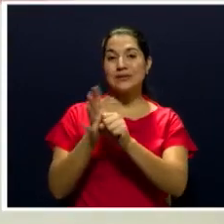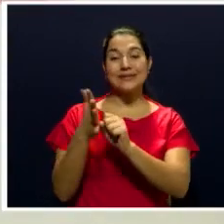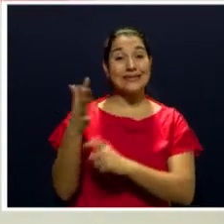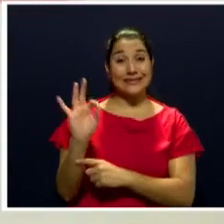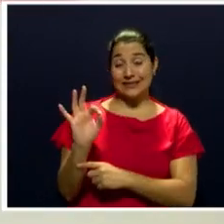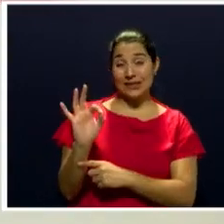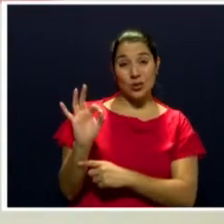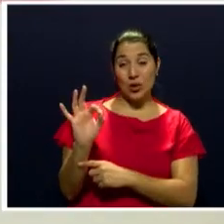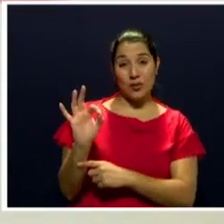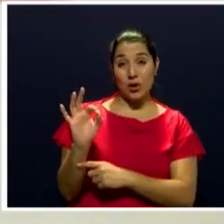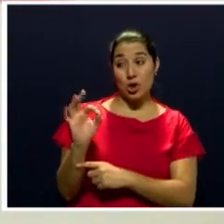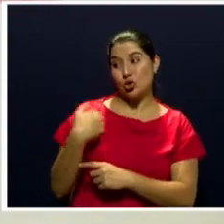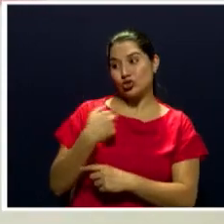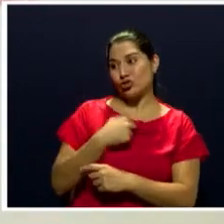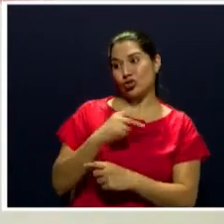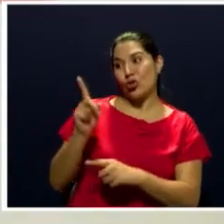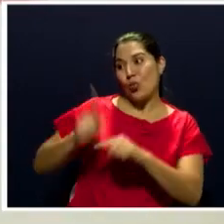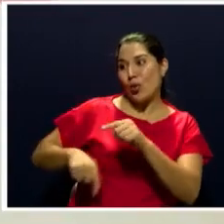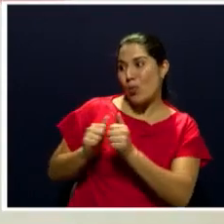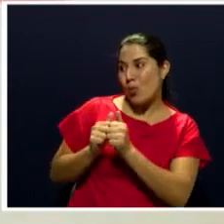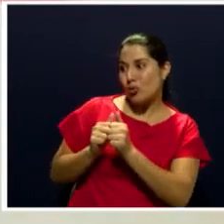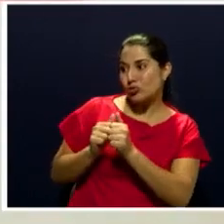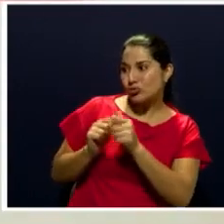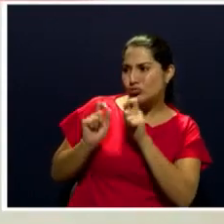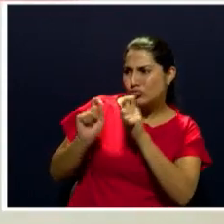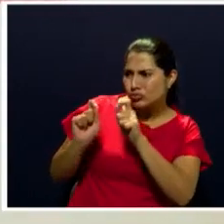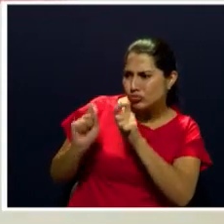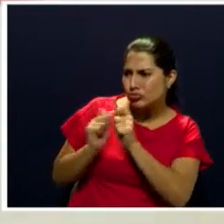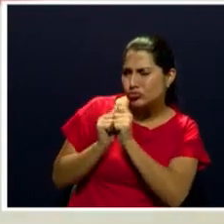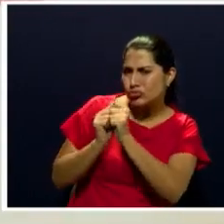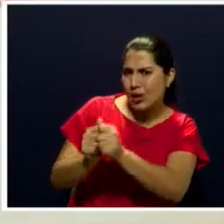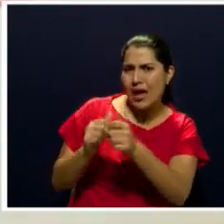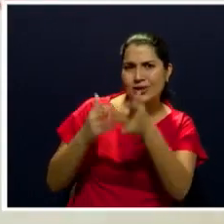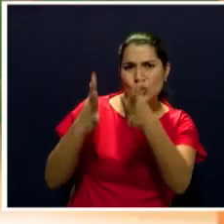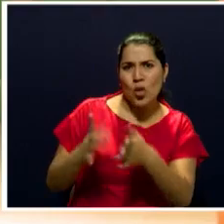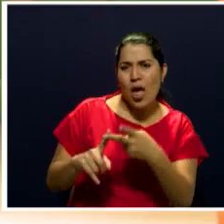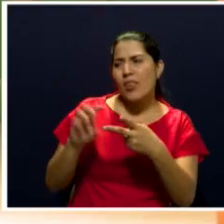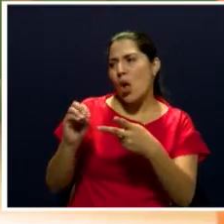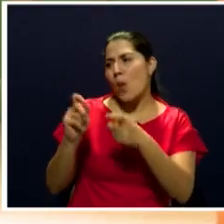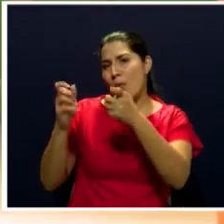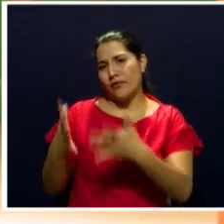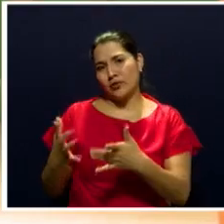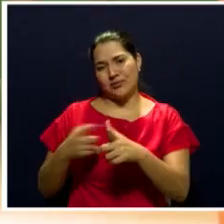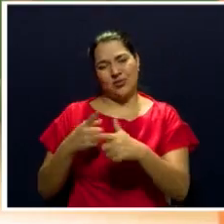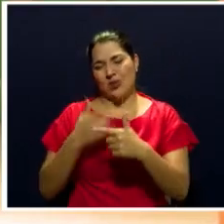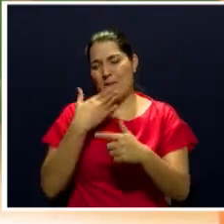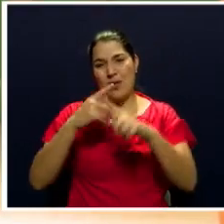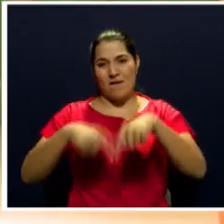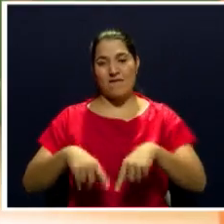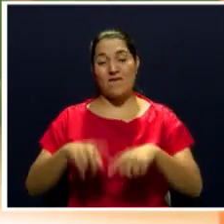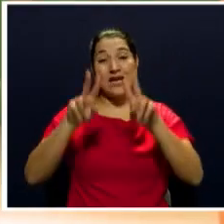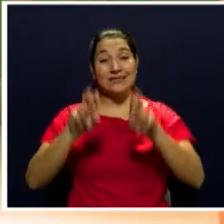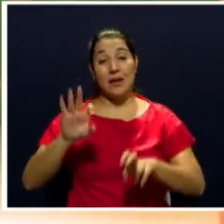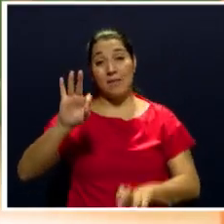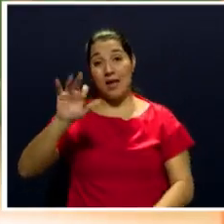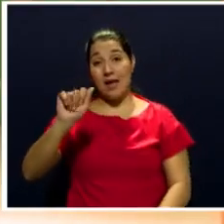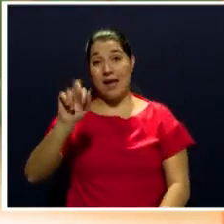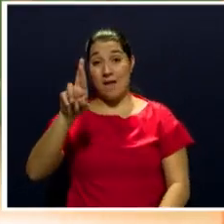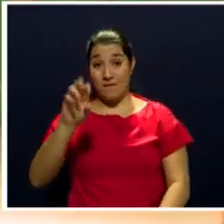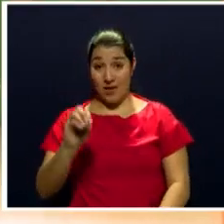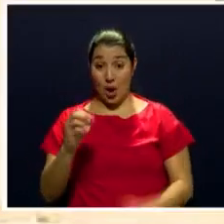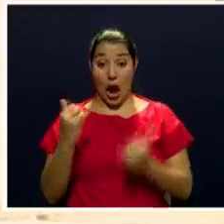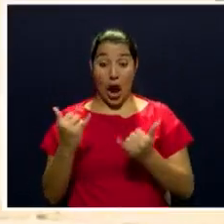podido acompañar a nuestros estudiantes ni hemos podido acompañar también a nuestros docentes. Con la suspensión de Faro, los estudiantes de